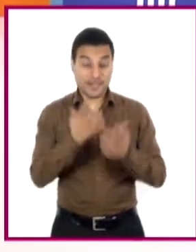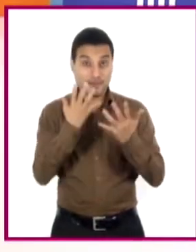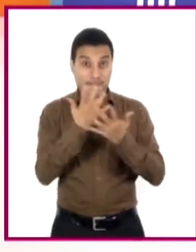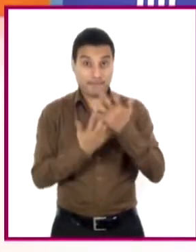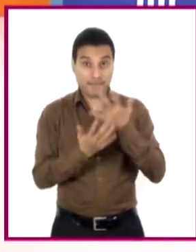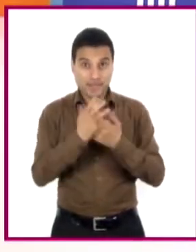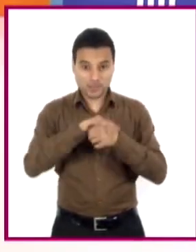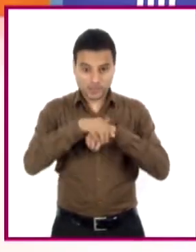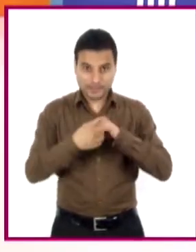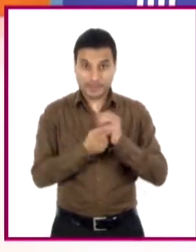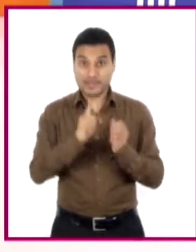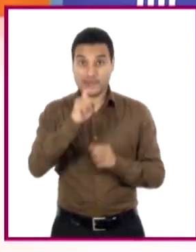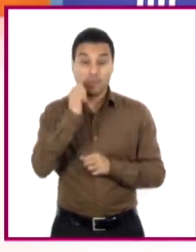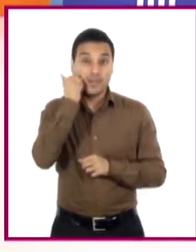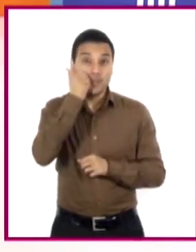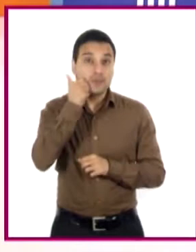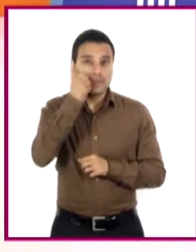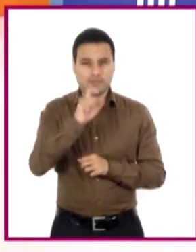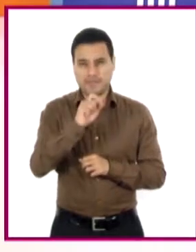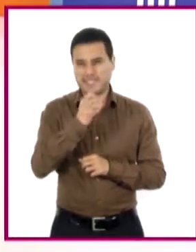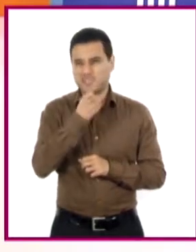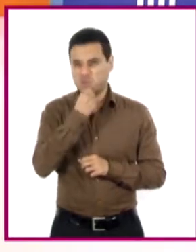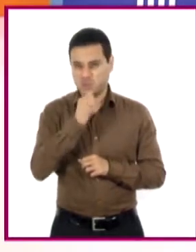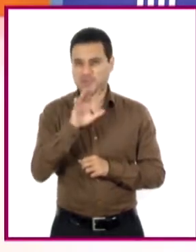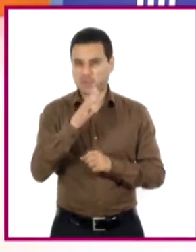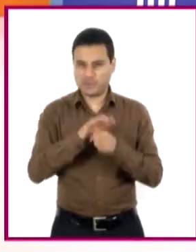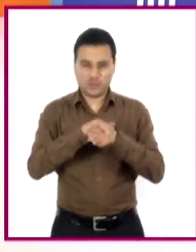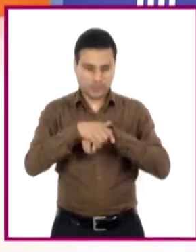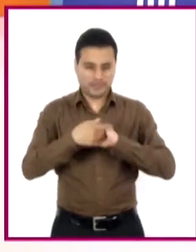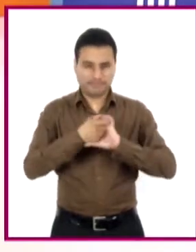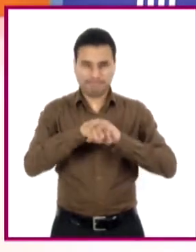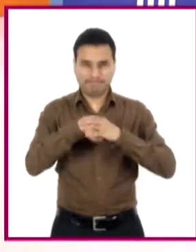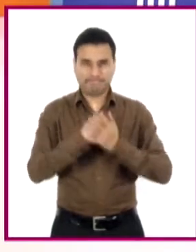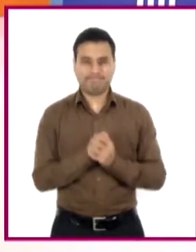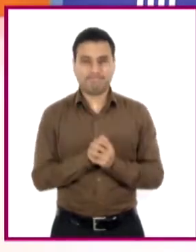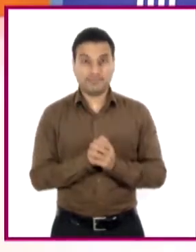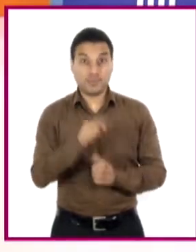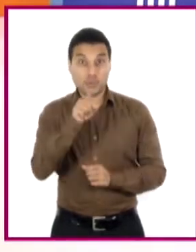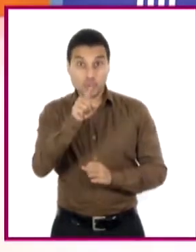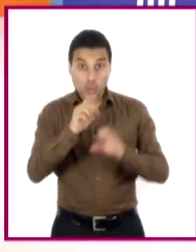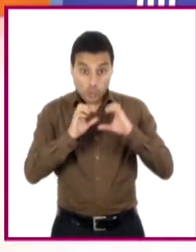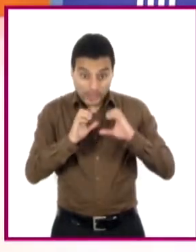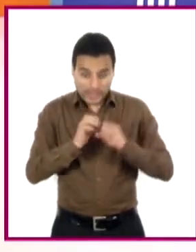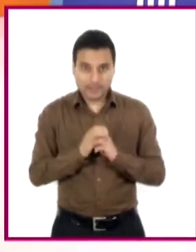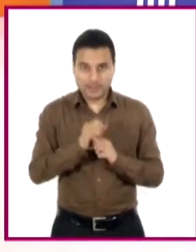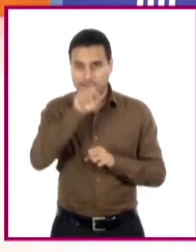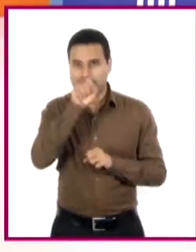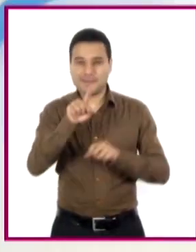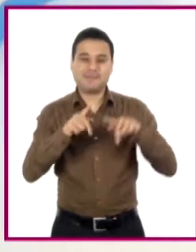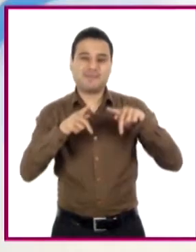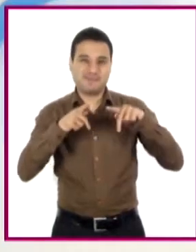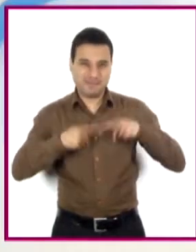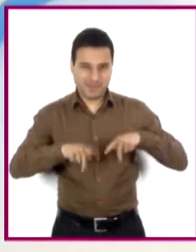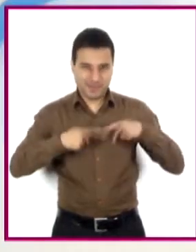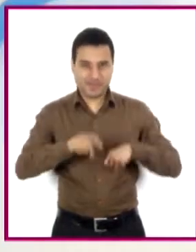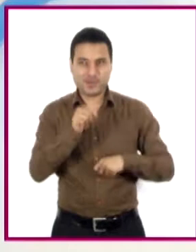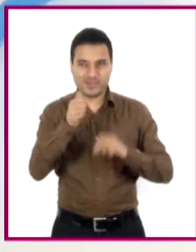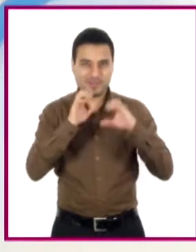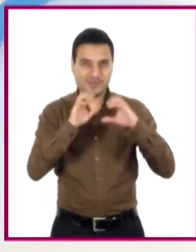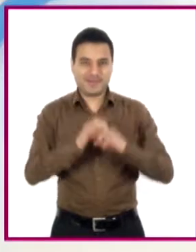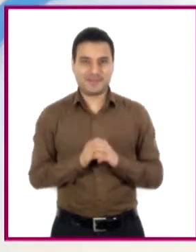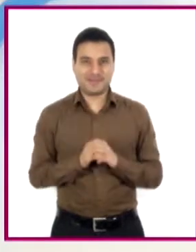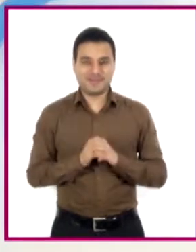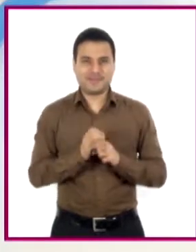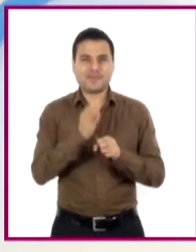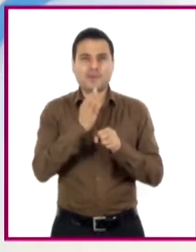con agua y jabón al menos durante 20 segundos. Al cuidarte tú, cuidas a los demás. En el programa